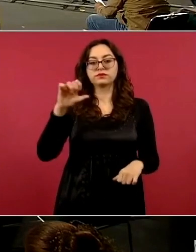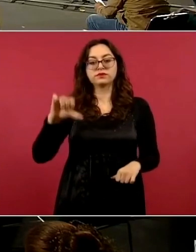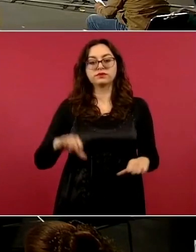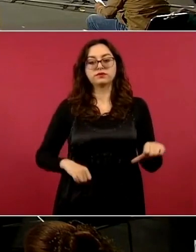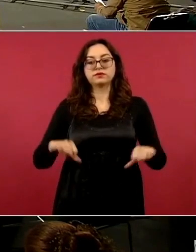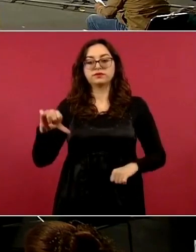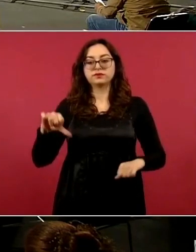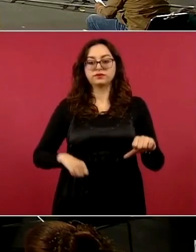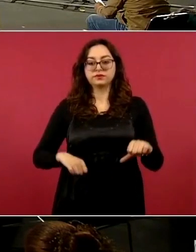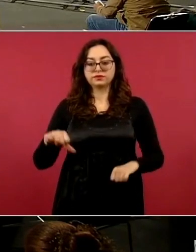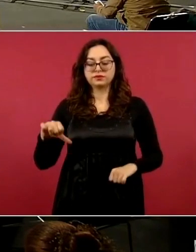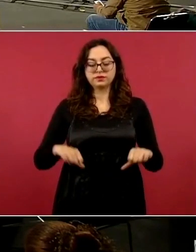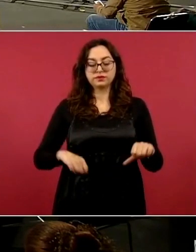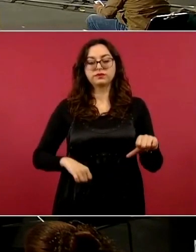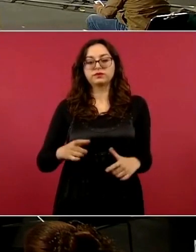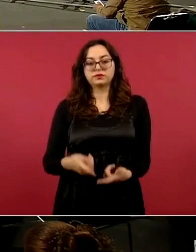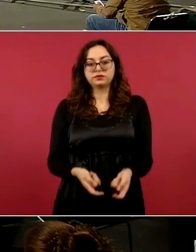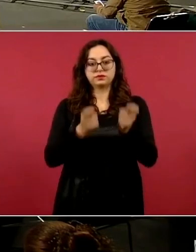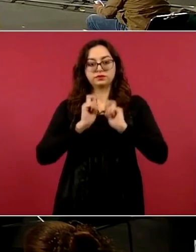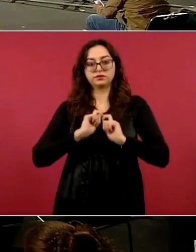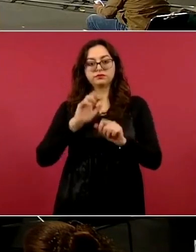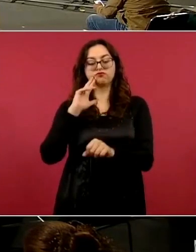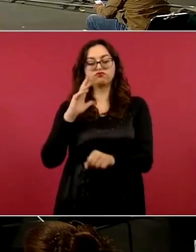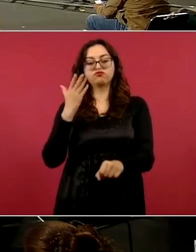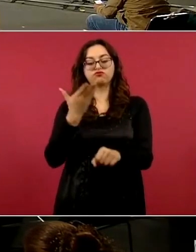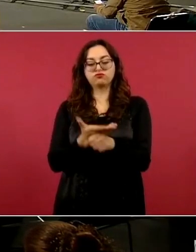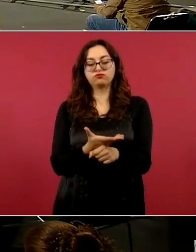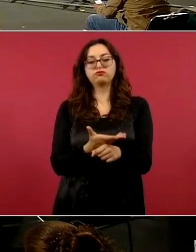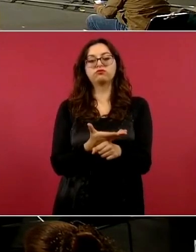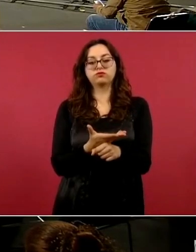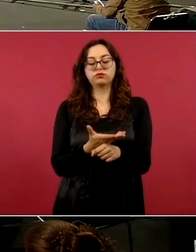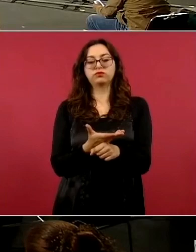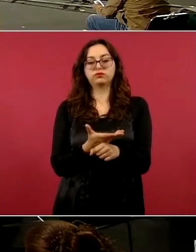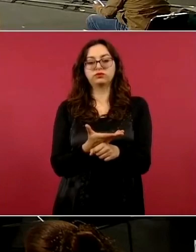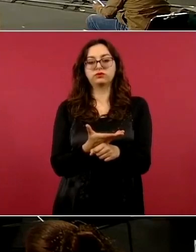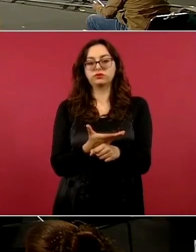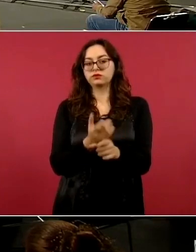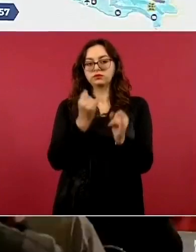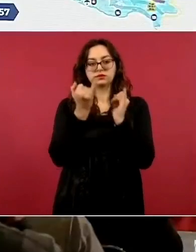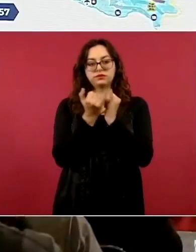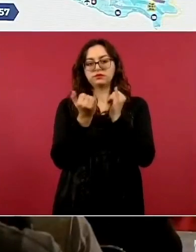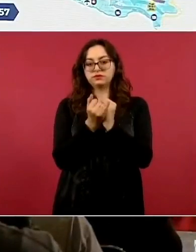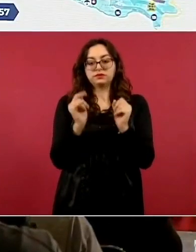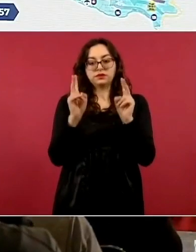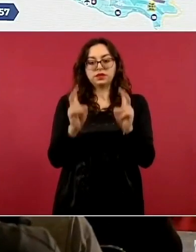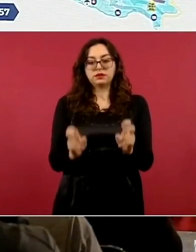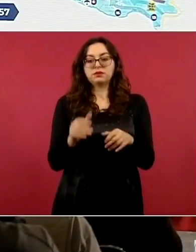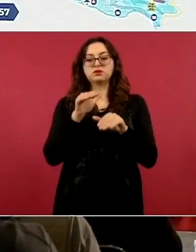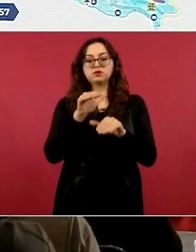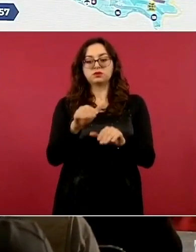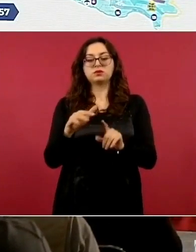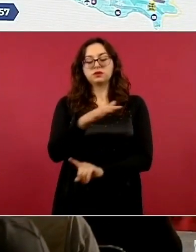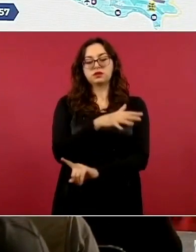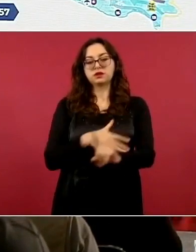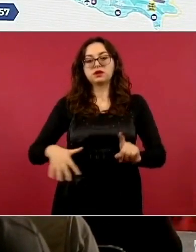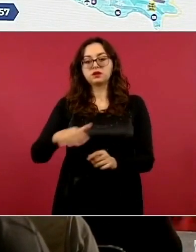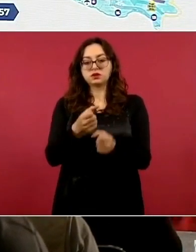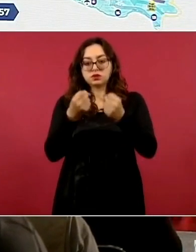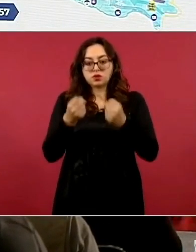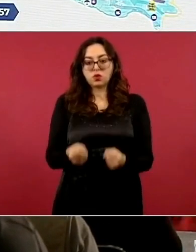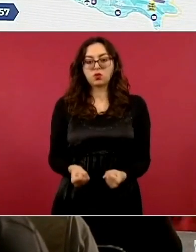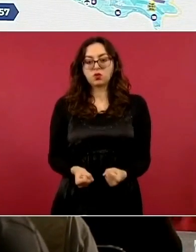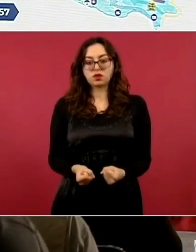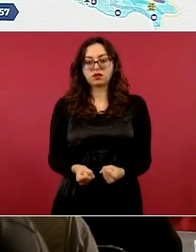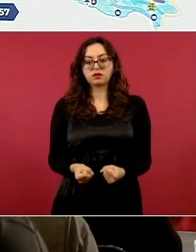misiones que que se cumplen también en este ámbito de la seguridad tenemos para cumplir todas